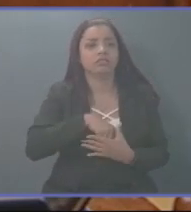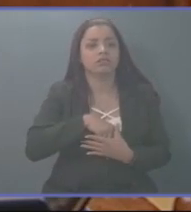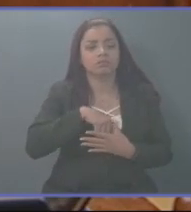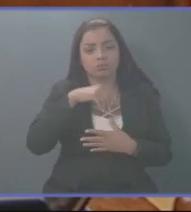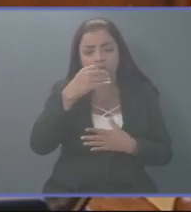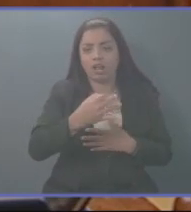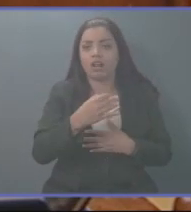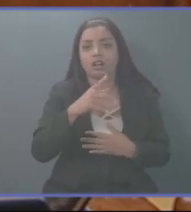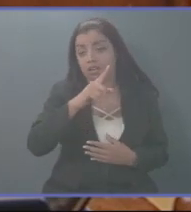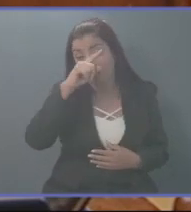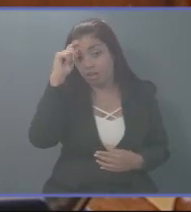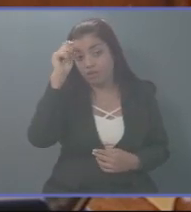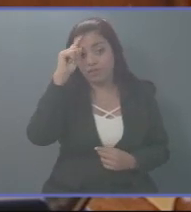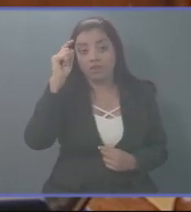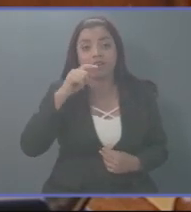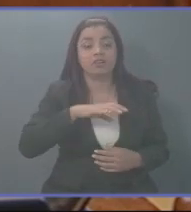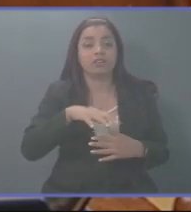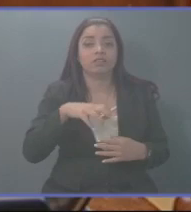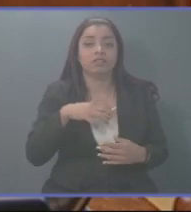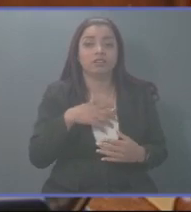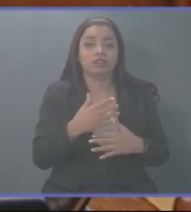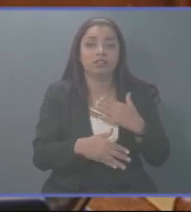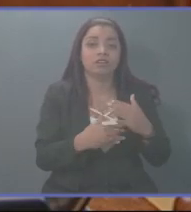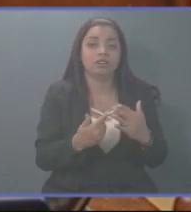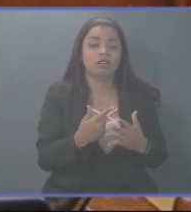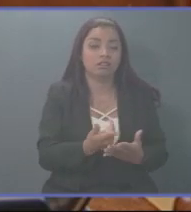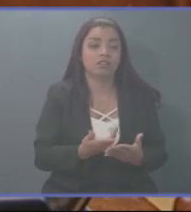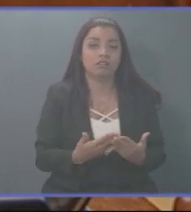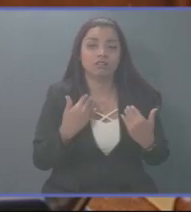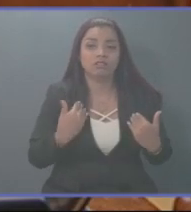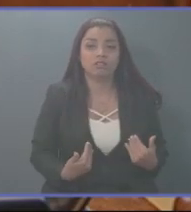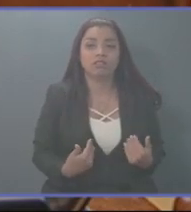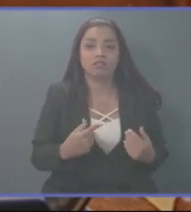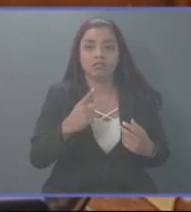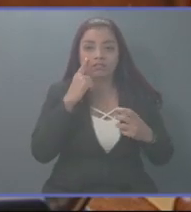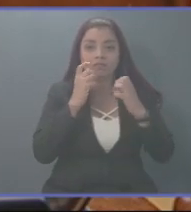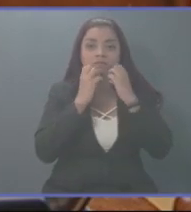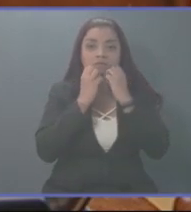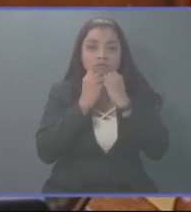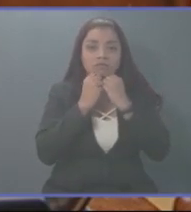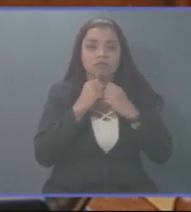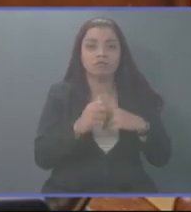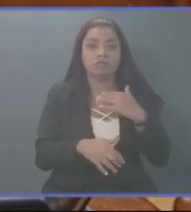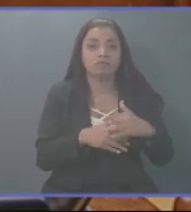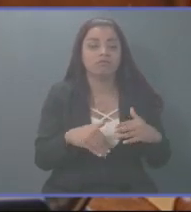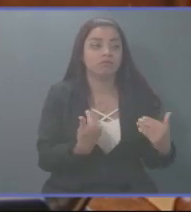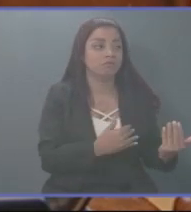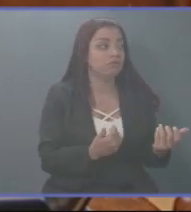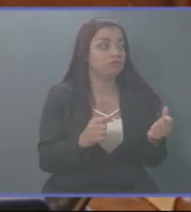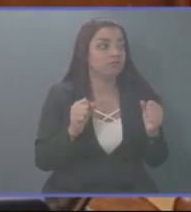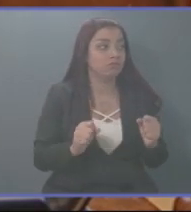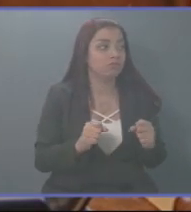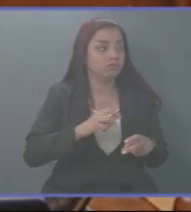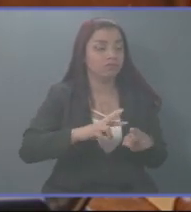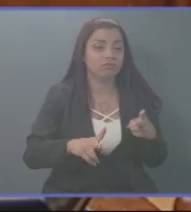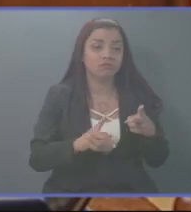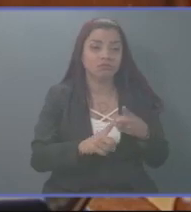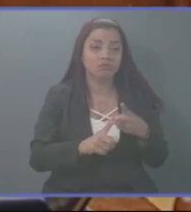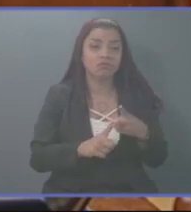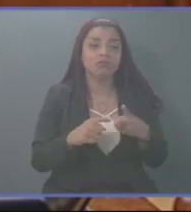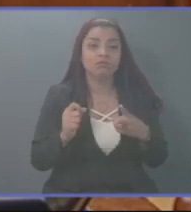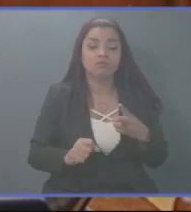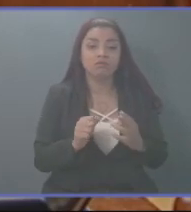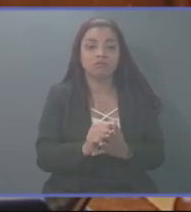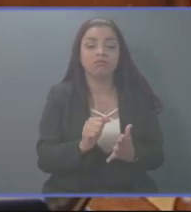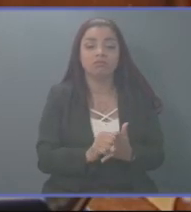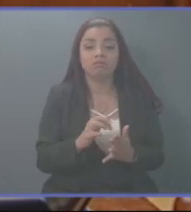a la propiedad y posesión, y el derecho a ser protegidos en la conservación y defensa de los mismos. Segundo, que además el